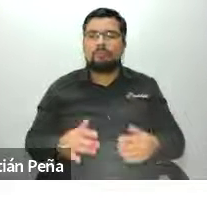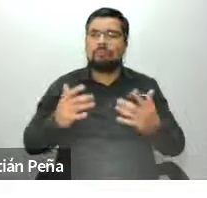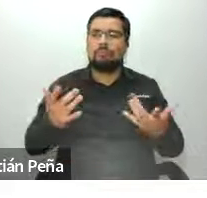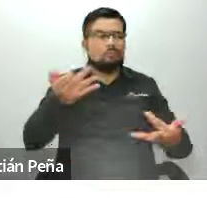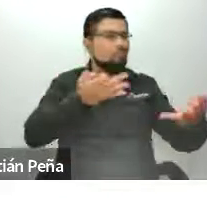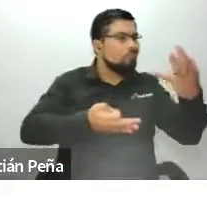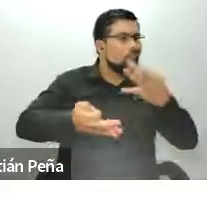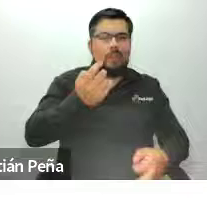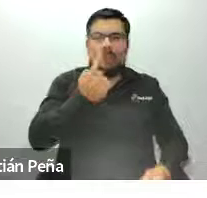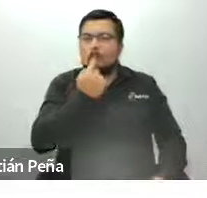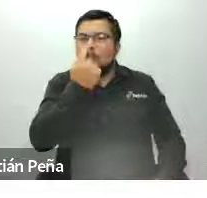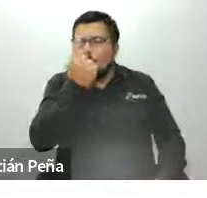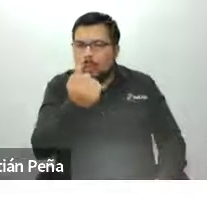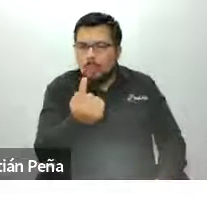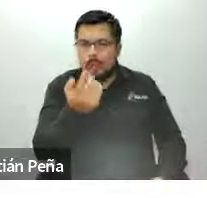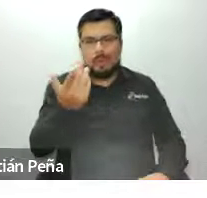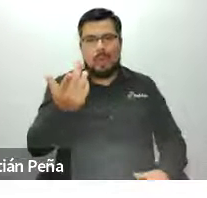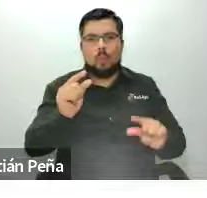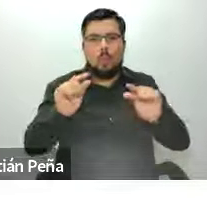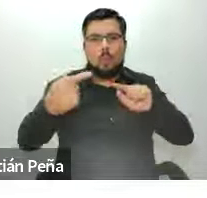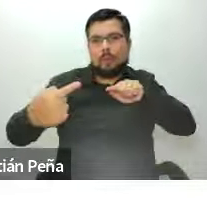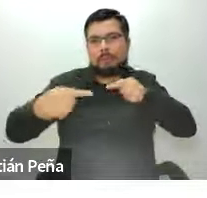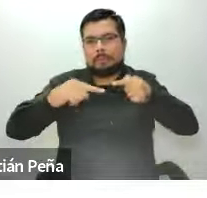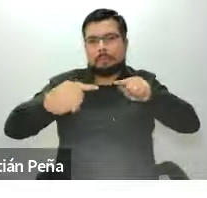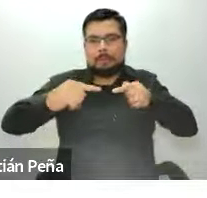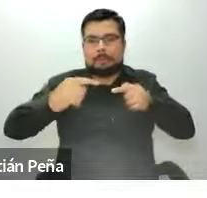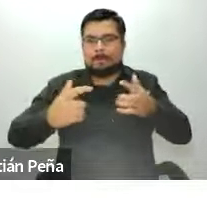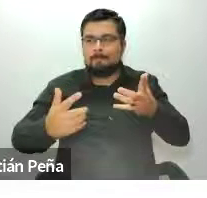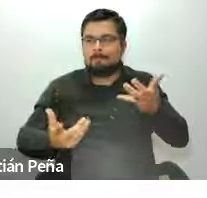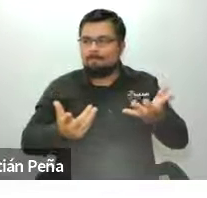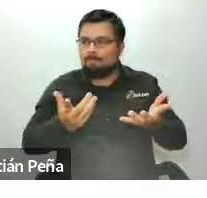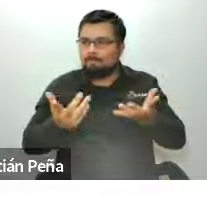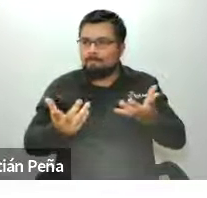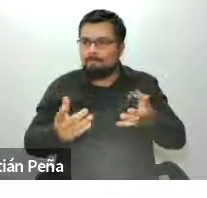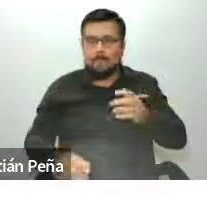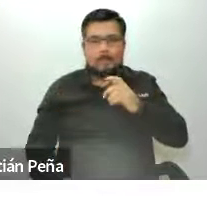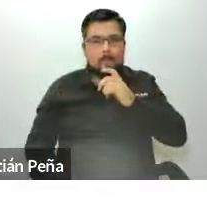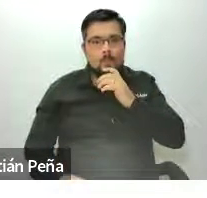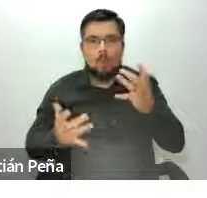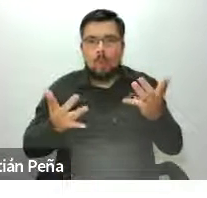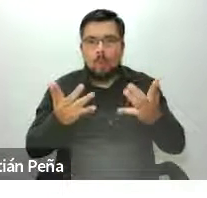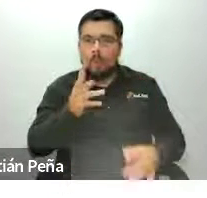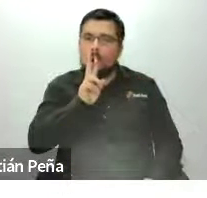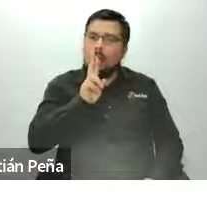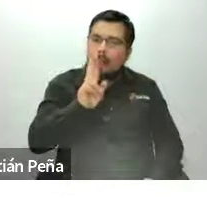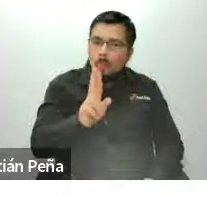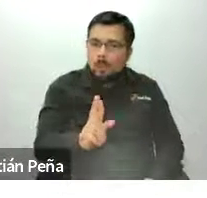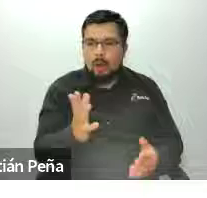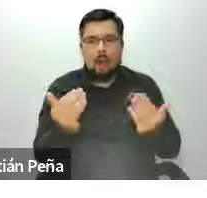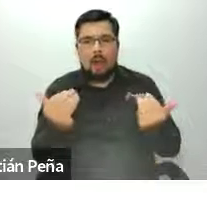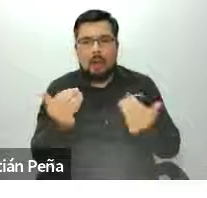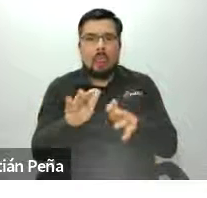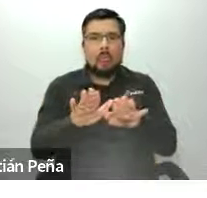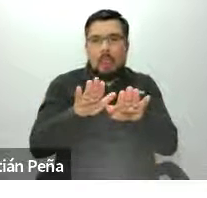sea, nos preguntaban y nos cuestionaban, y había una tensión en ese sentido respecto de cómo poder dar respuesta a las necesidades de apoyo